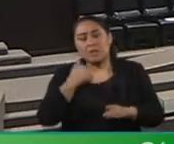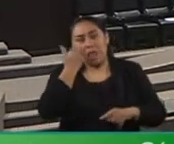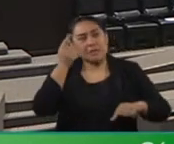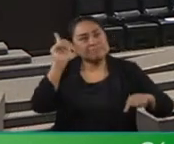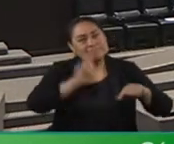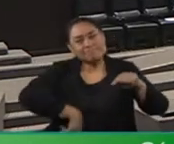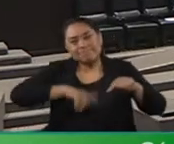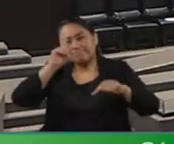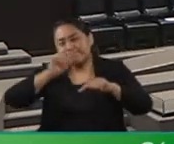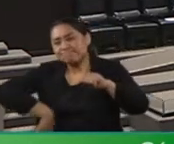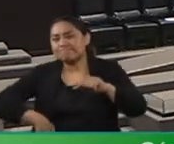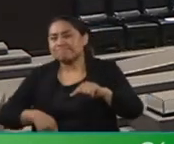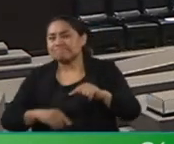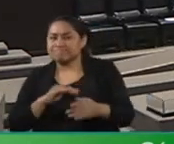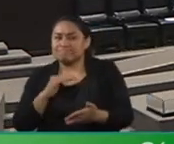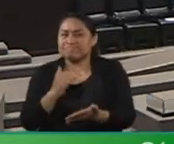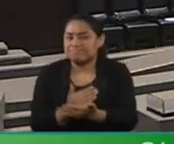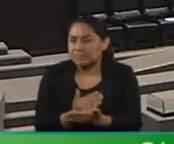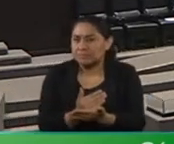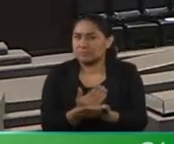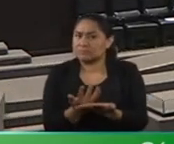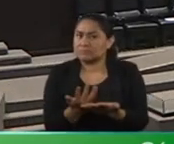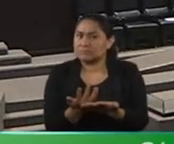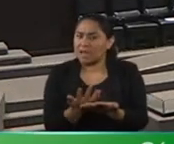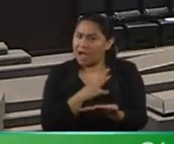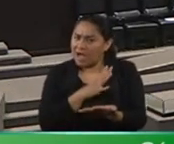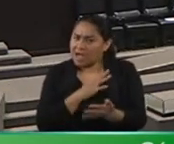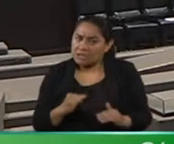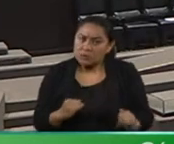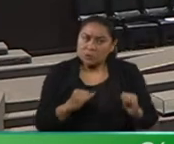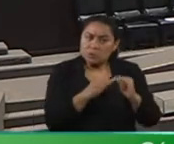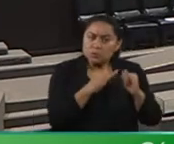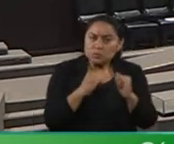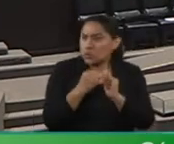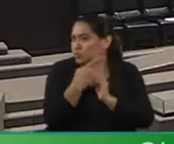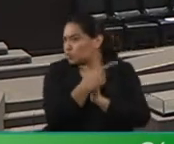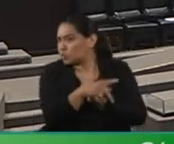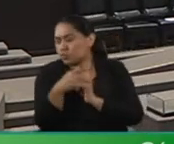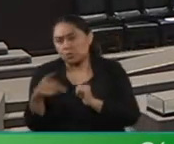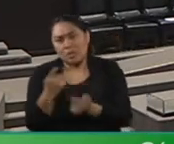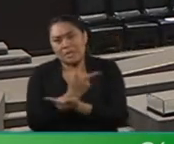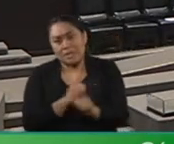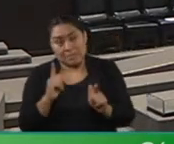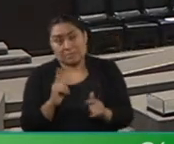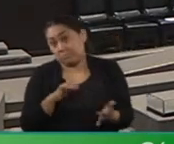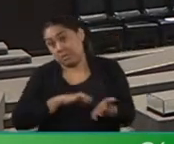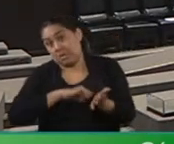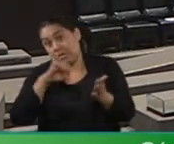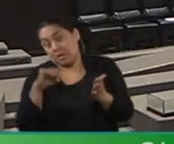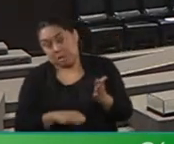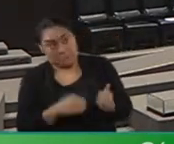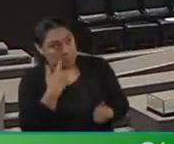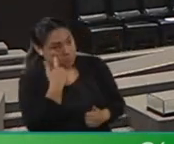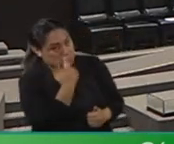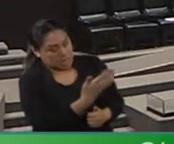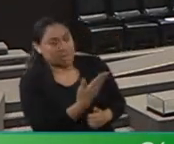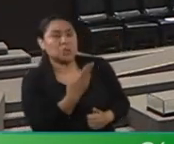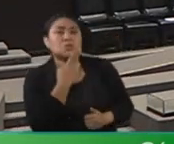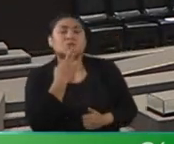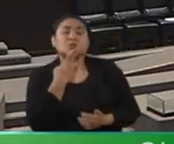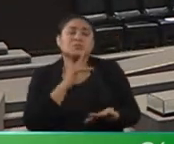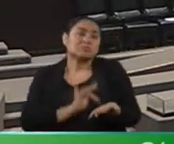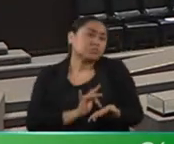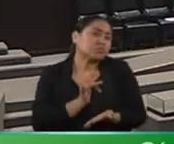coptar a organismos autónomos El ejemplo exitoso de la aportación